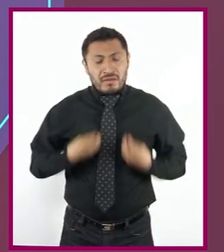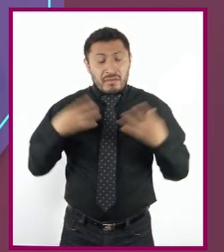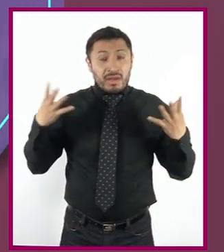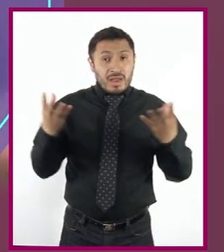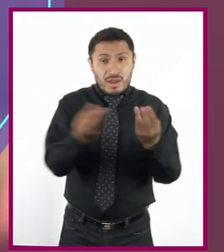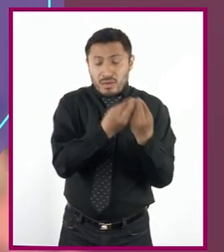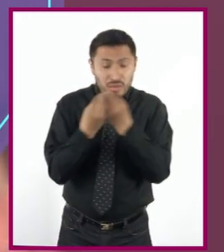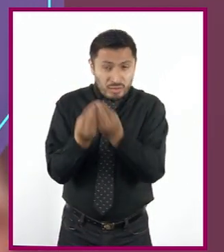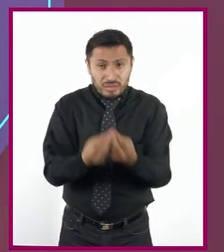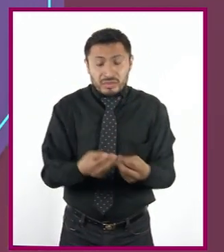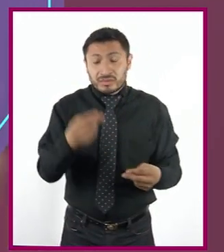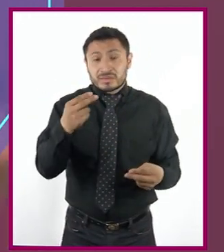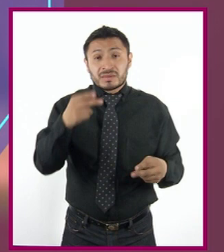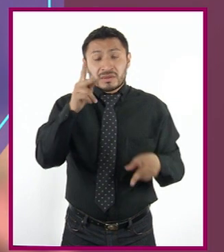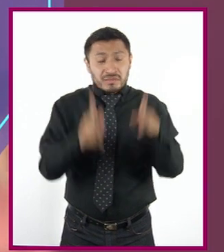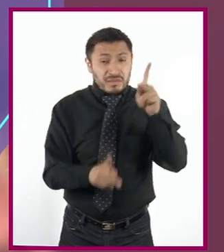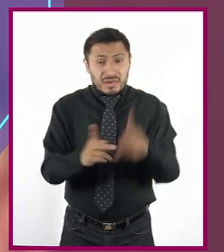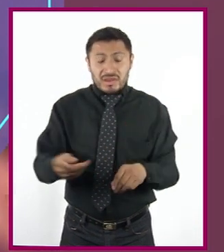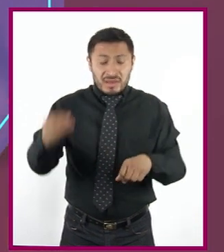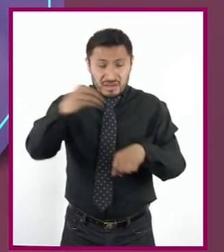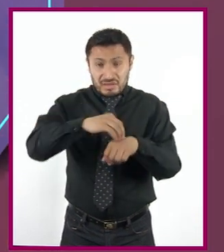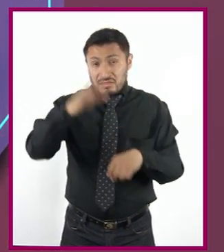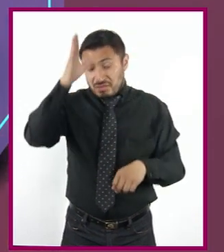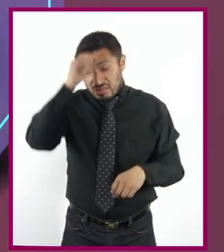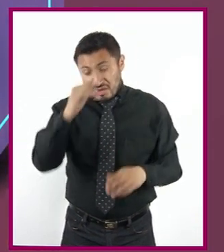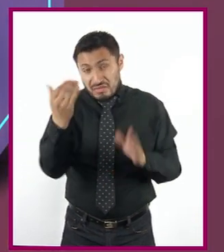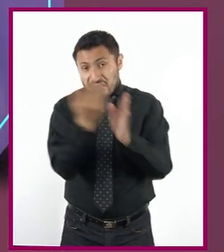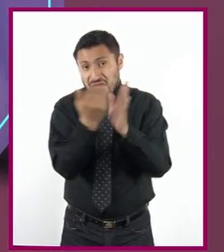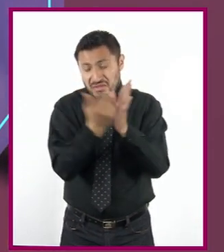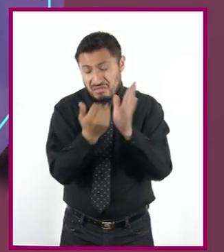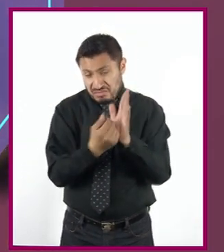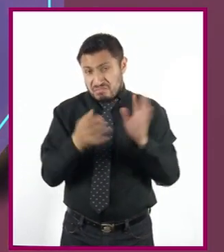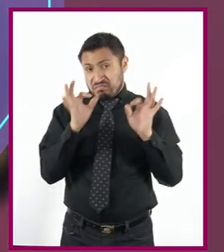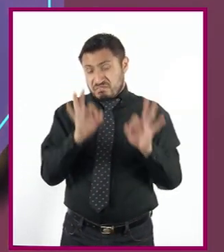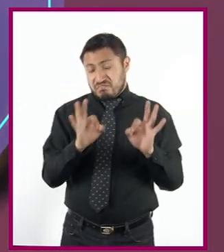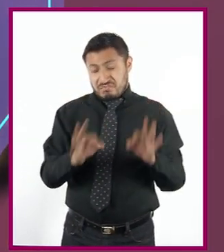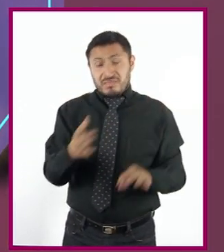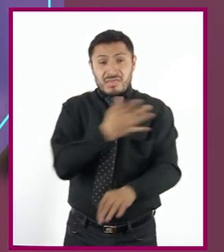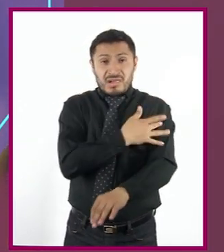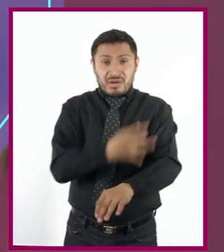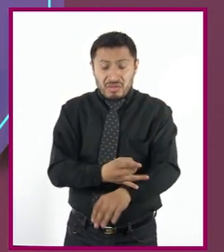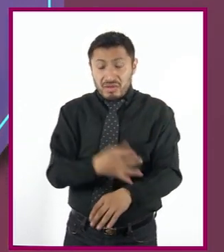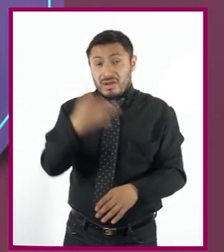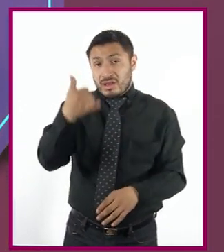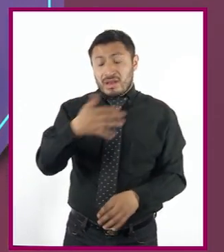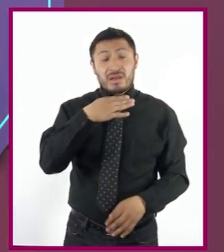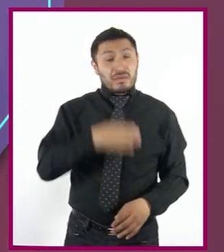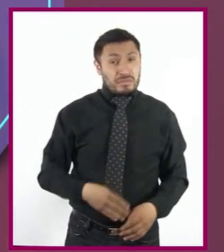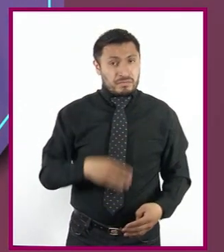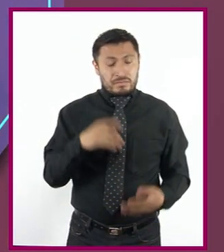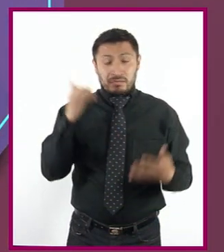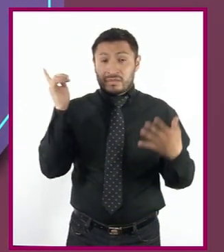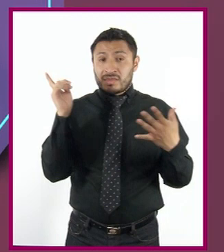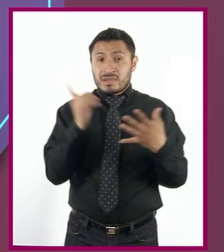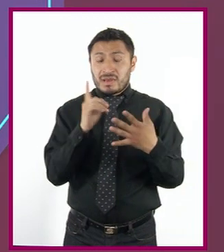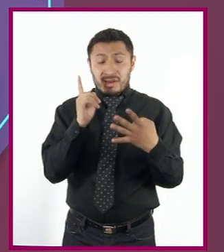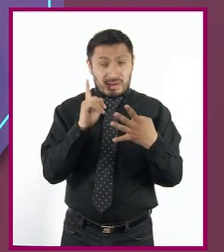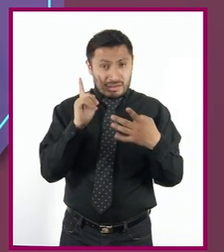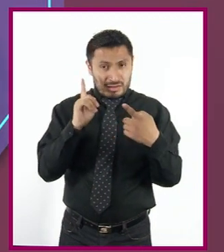juntos, negociando, consensuando, llegando a acuerdos con honestidad y justicia.